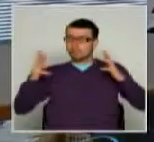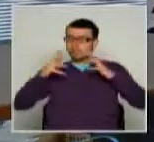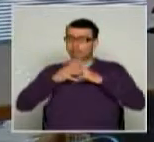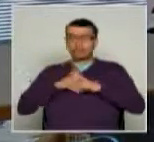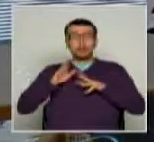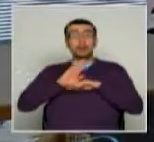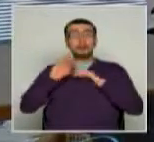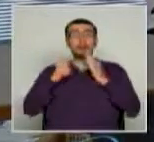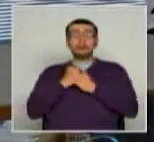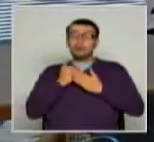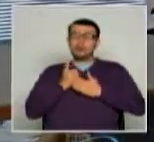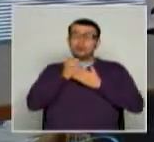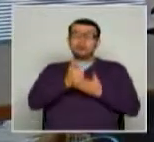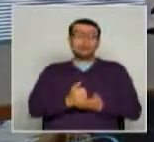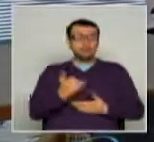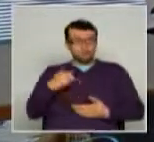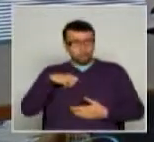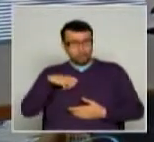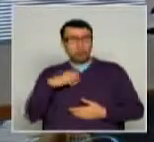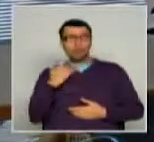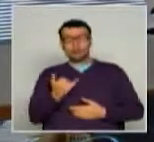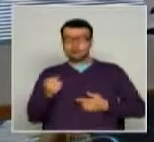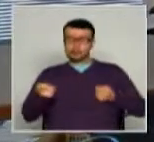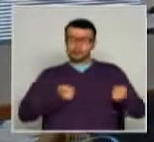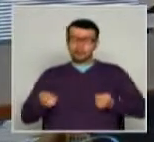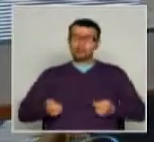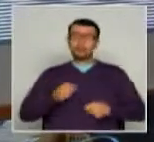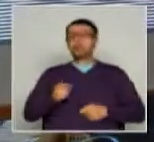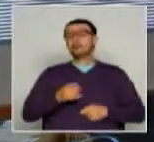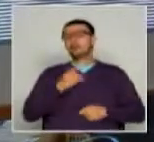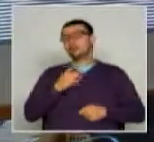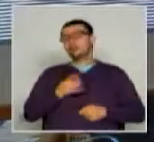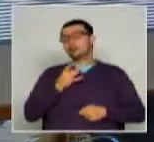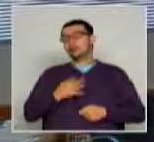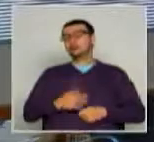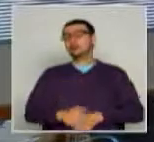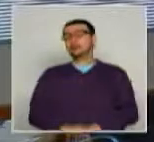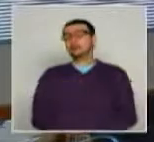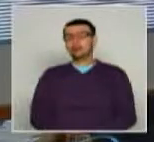ayudas terapéuticas que existen para el manejo, en este caso, del dolor.